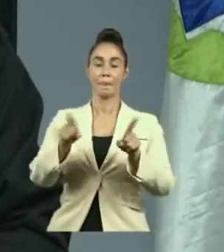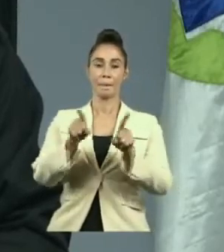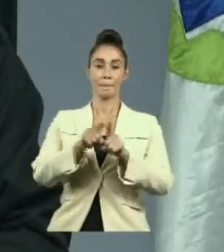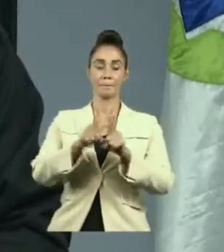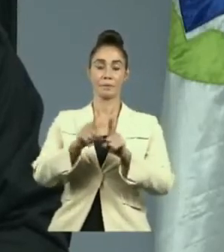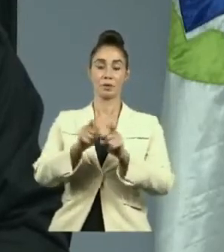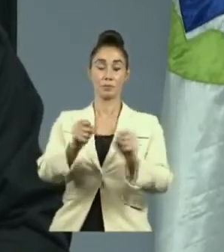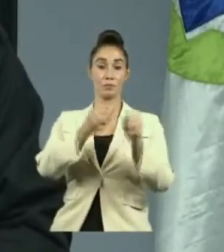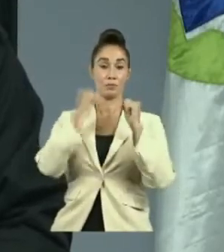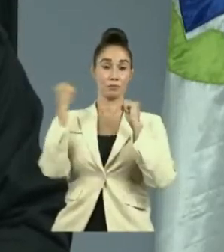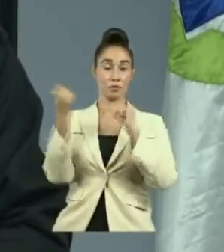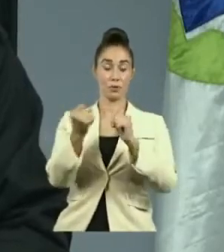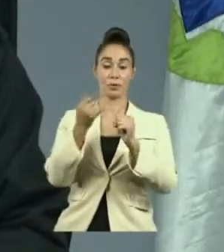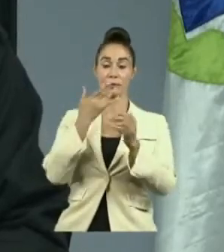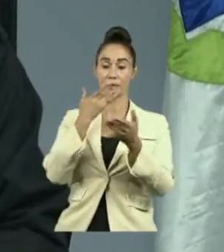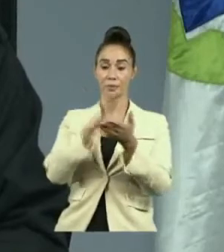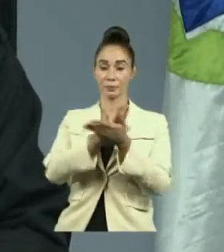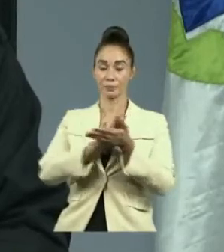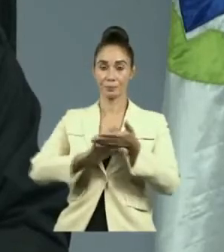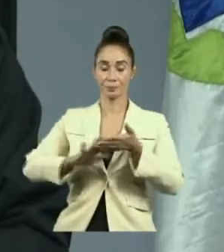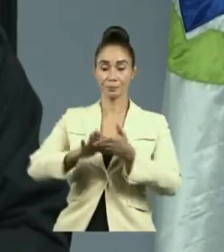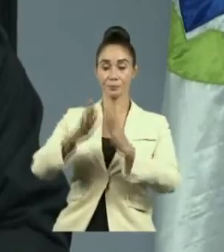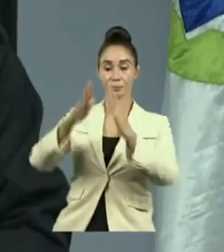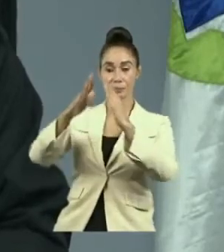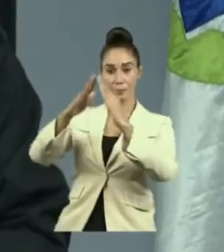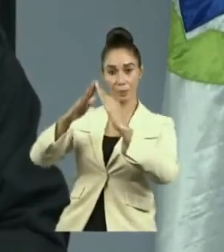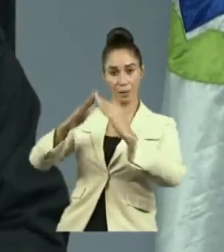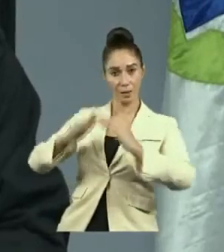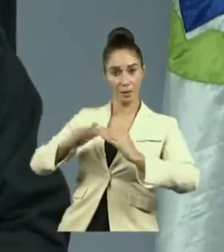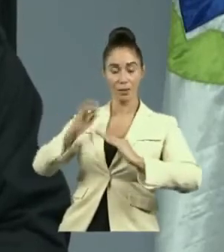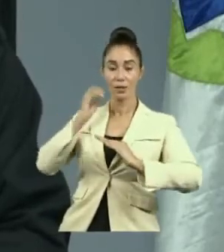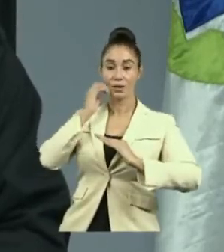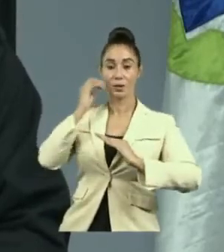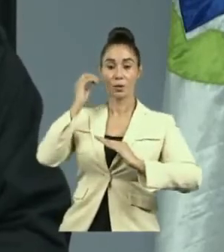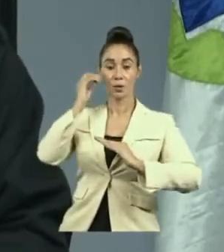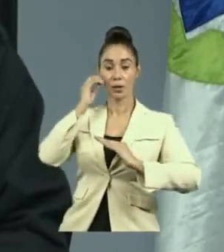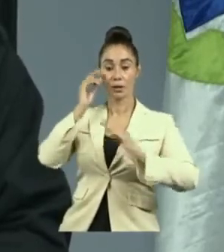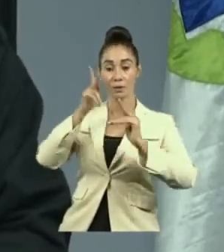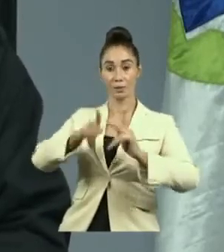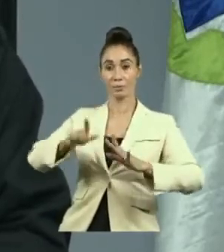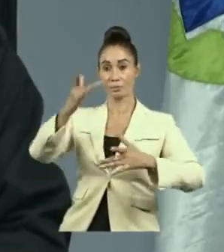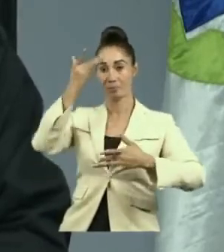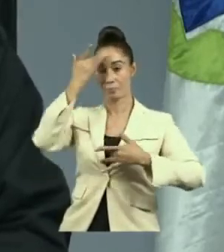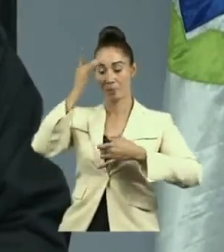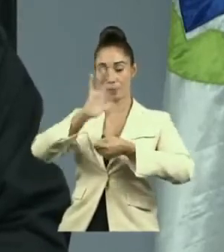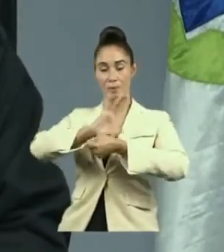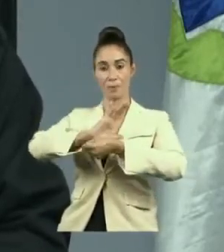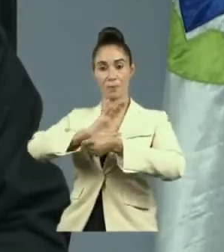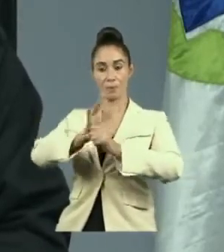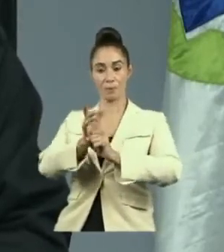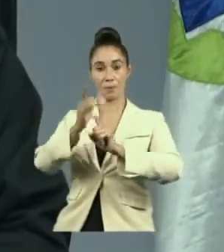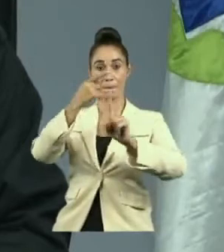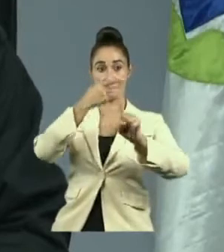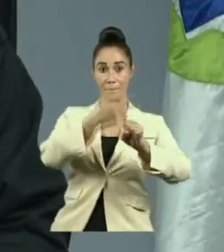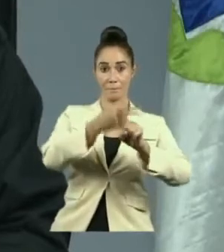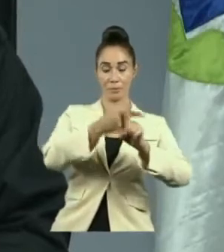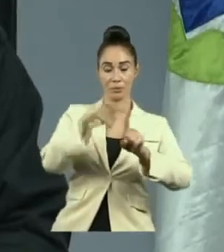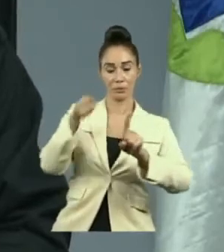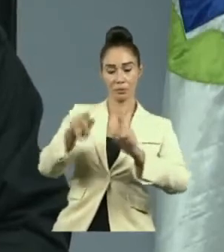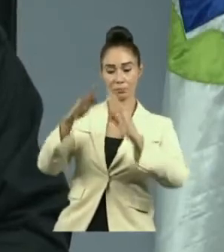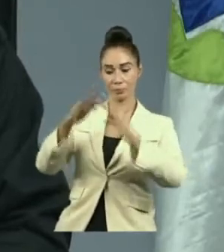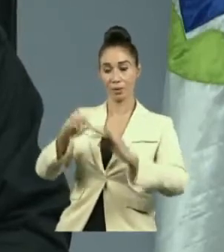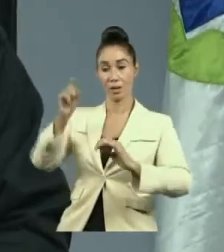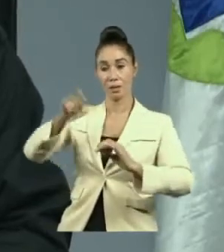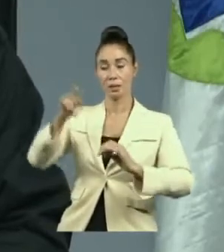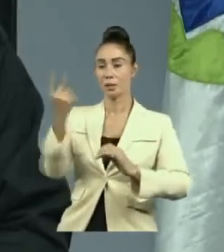las medidas de higiene en aquellos hogares que presenten sintomáticos o personas positivas o que